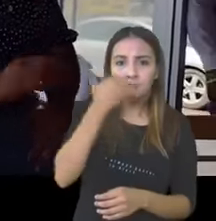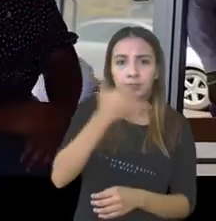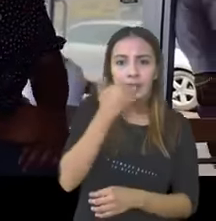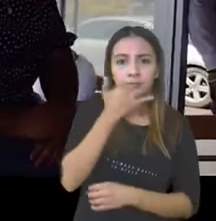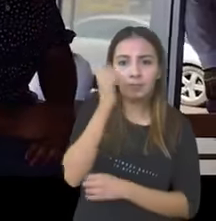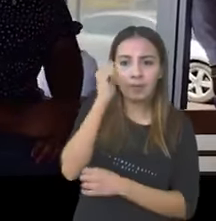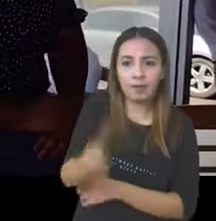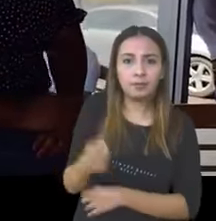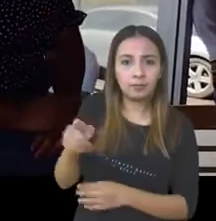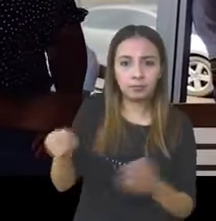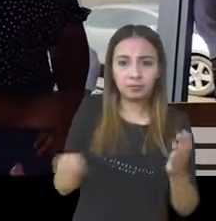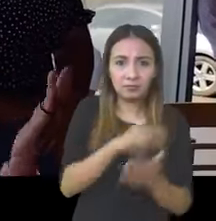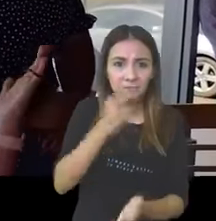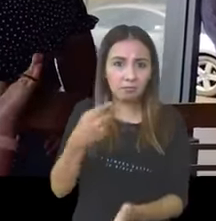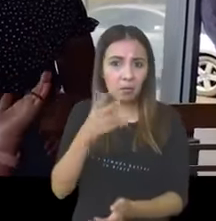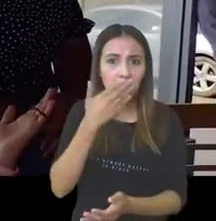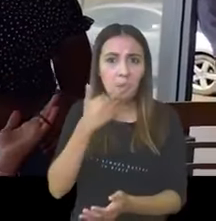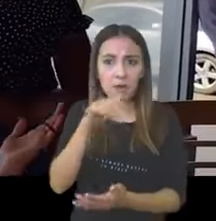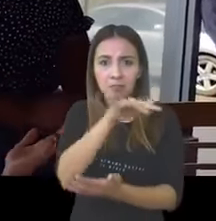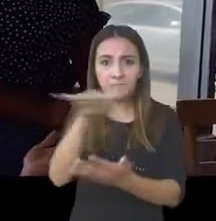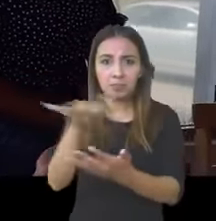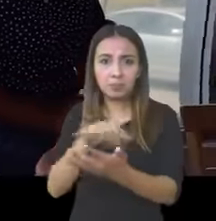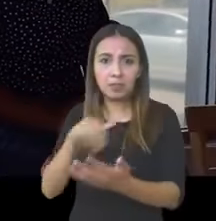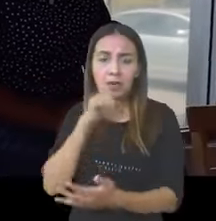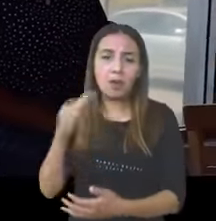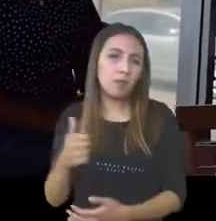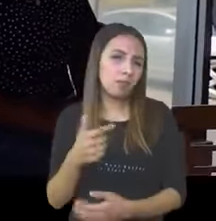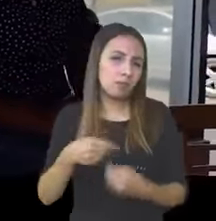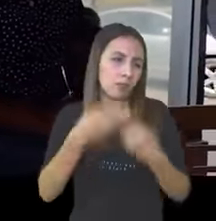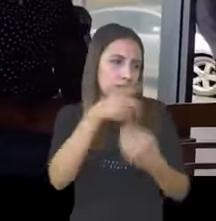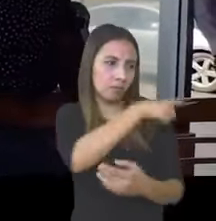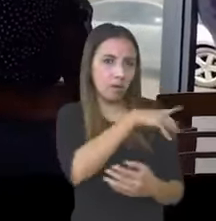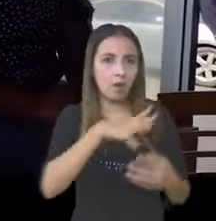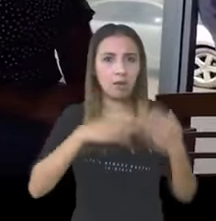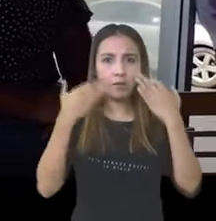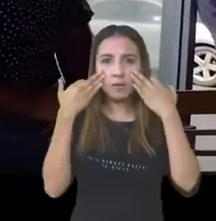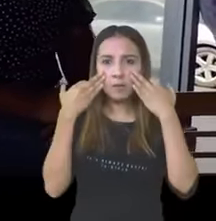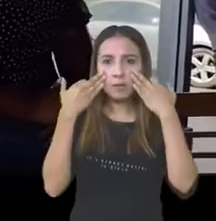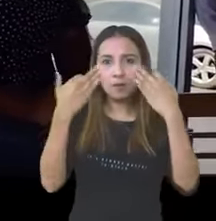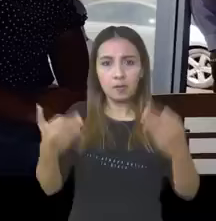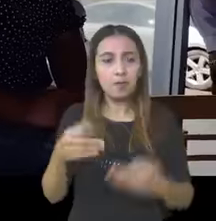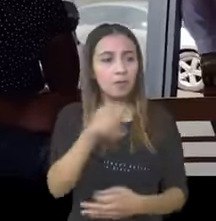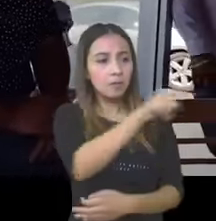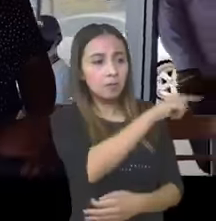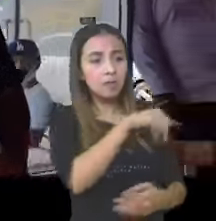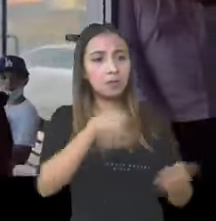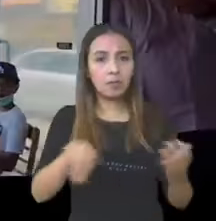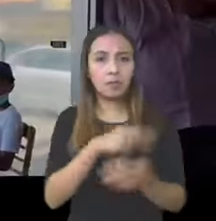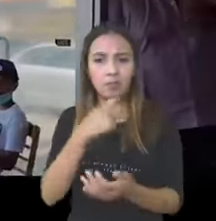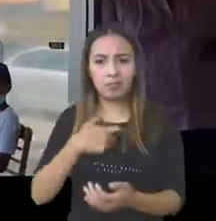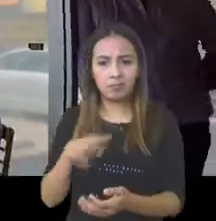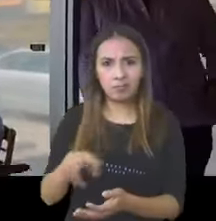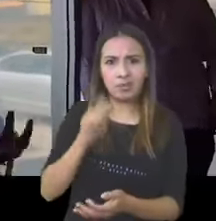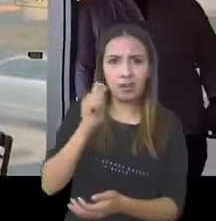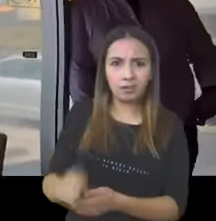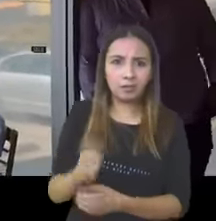donde únicamente vienen las firmas y no me dejarán mentir mis compañeras que también les solicitaron firmar esa hoja. A lo que voy es, se